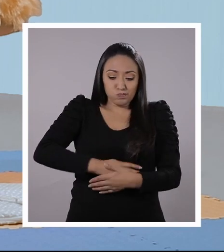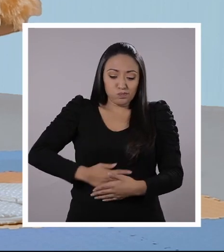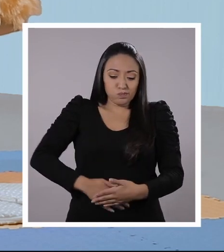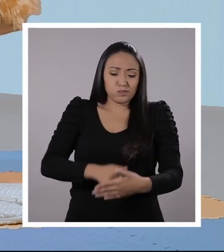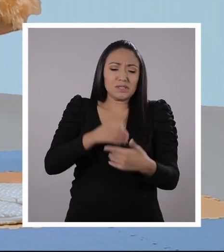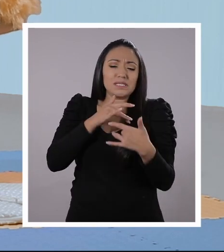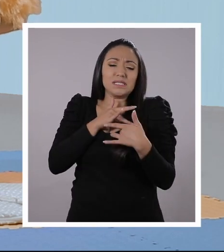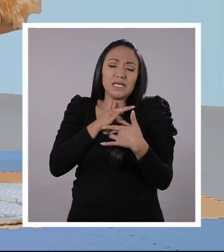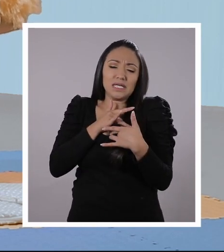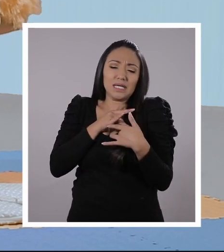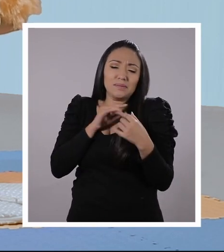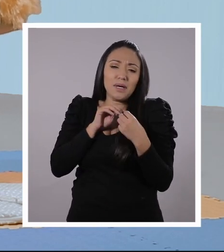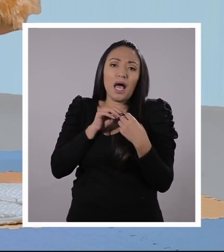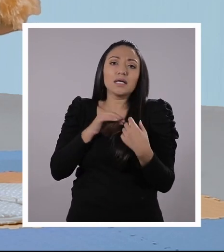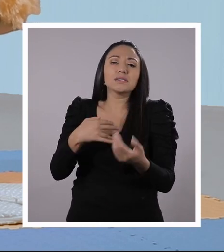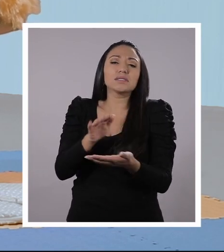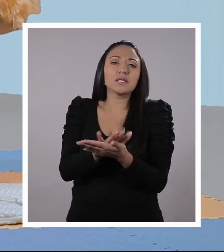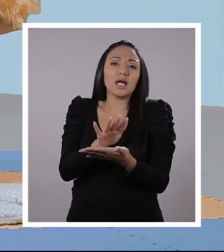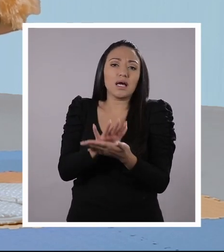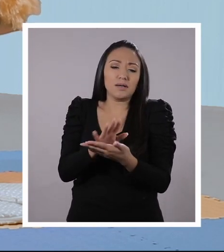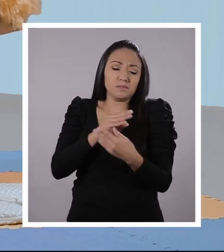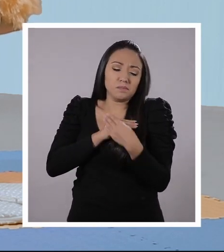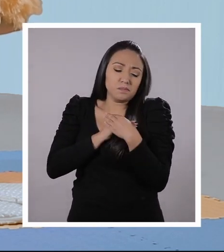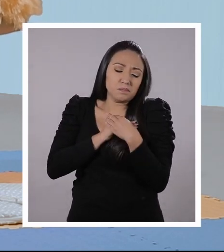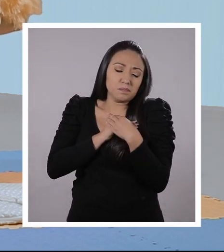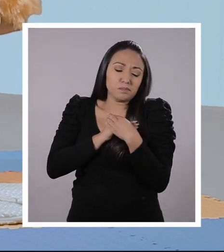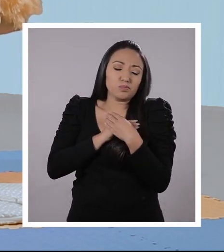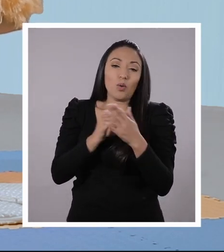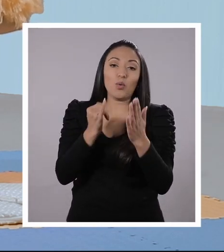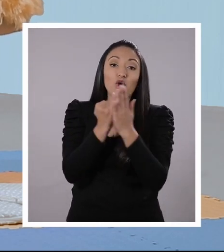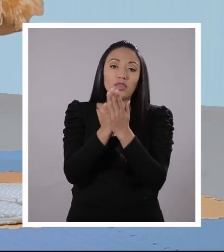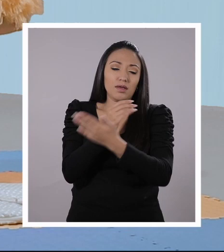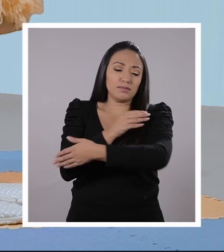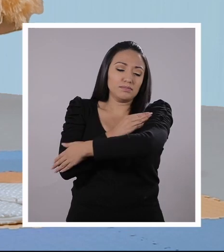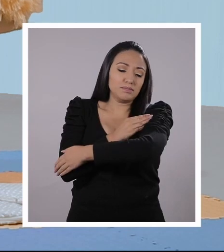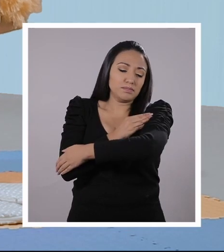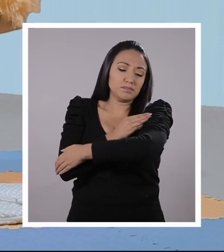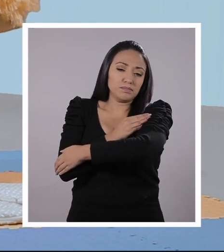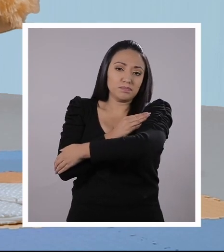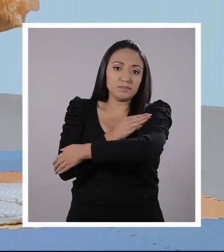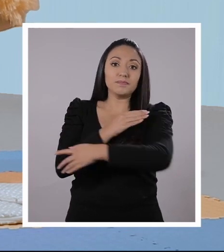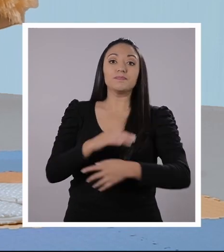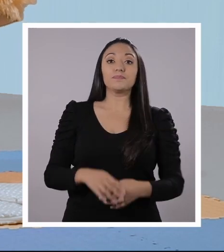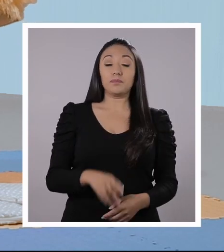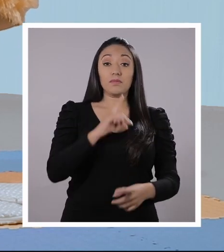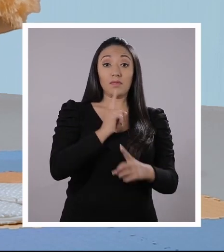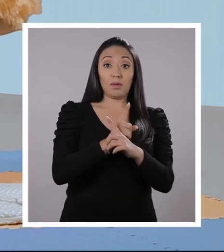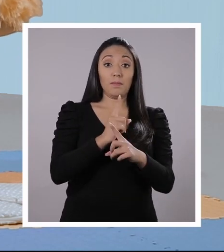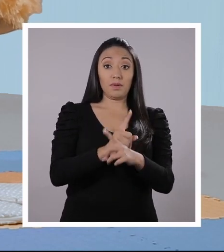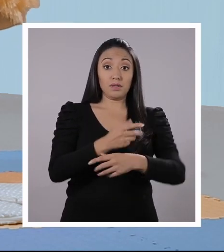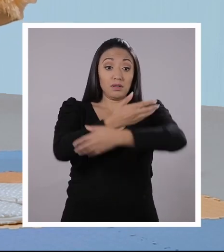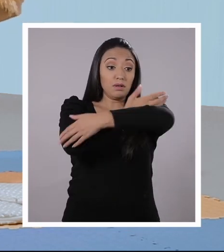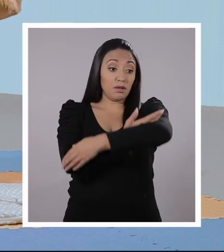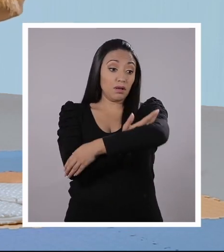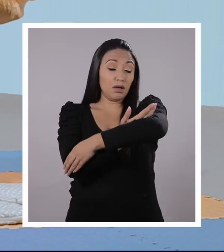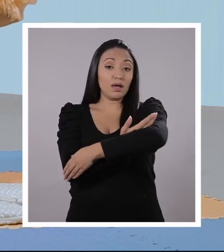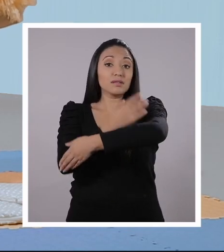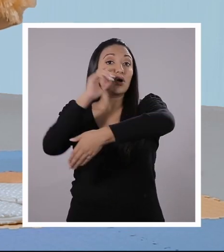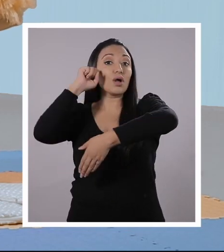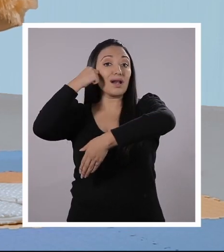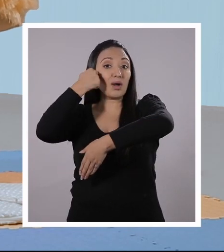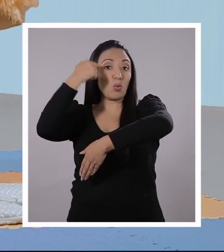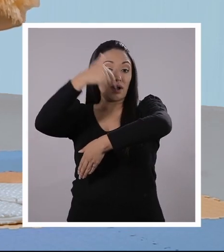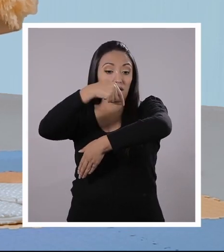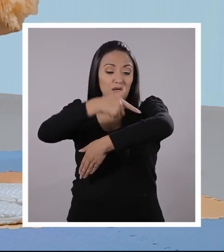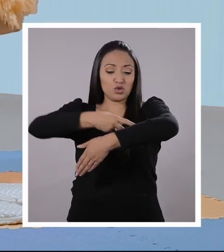tiempo dentro de ti, ahí se sienten con calma, literal, identificados en su zona de confort. Justamente, Jessy, esta posición